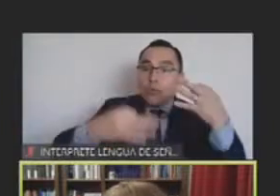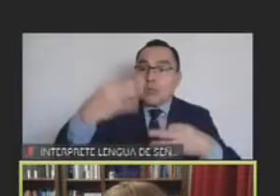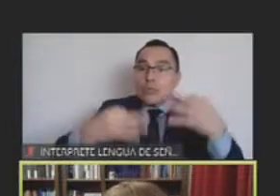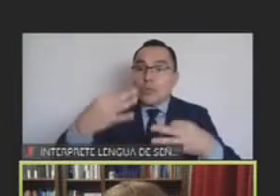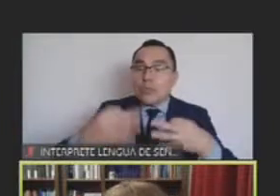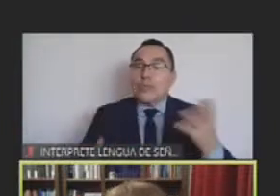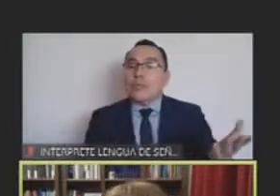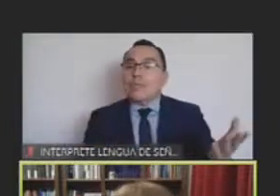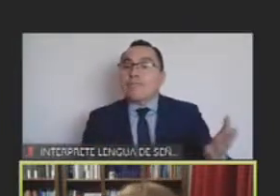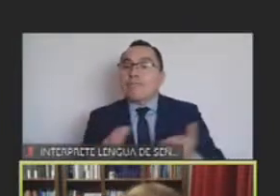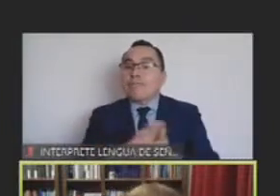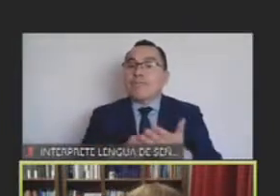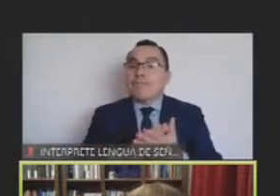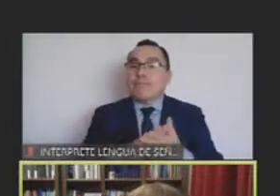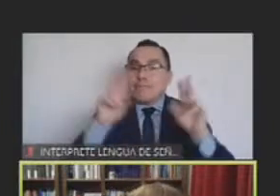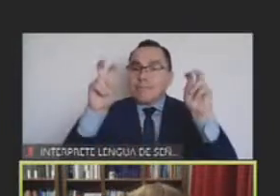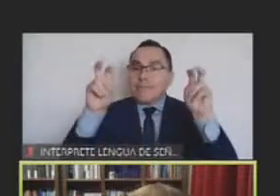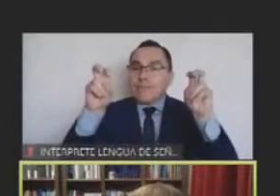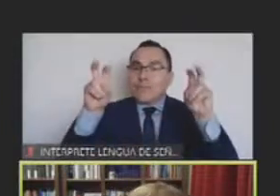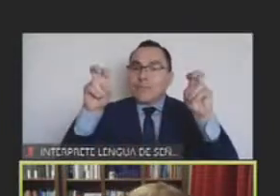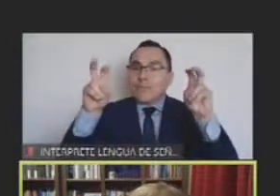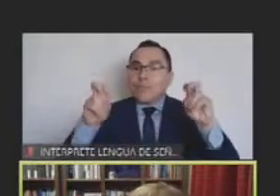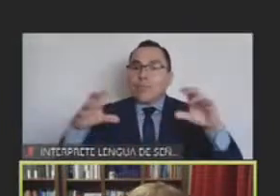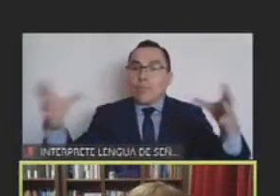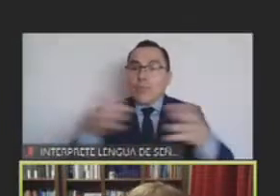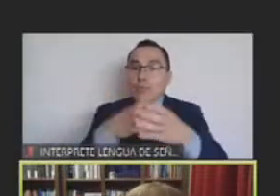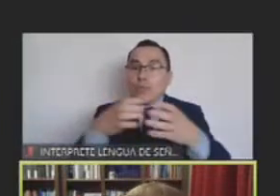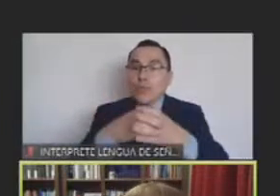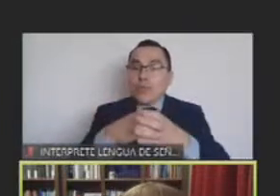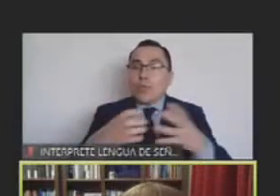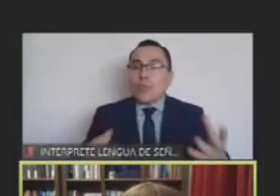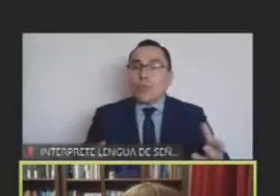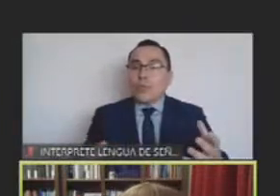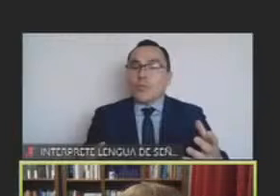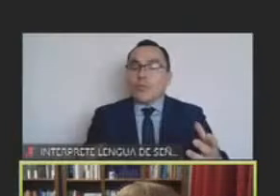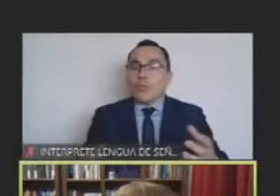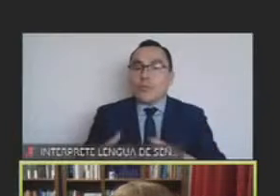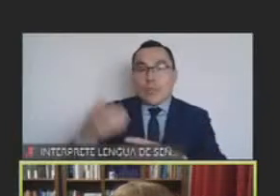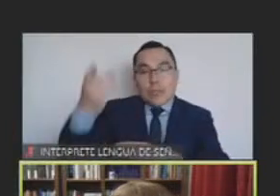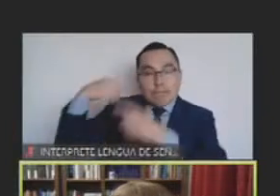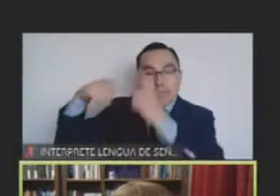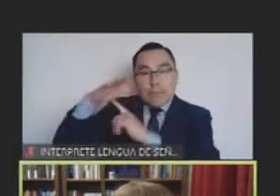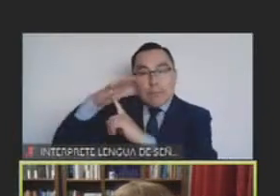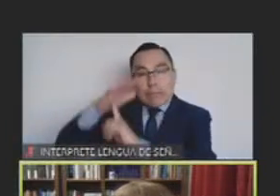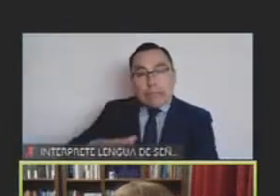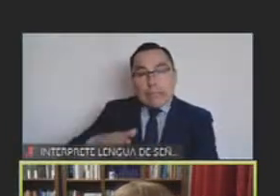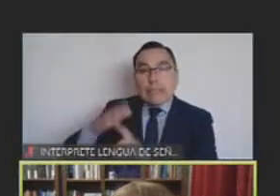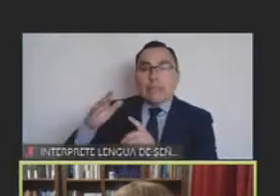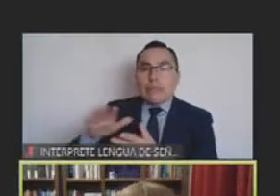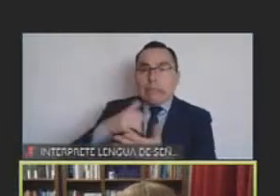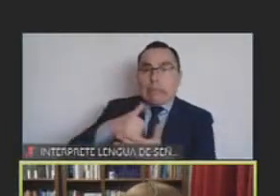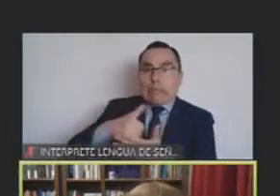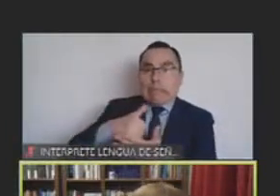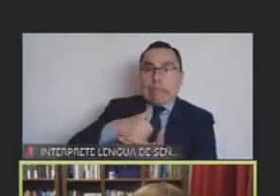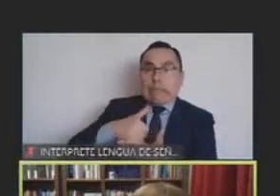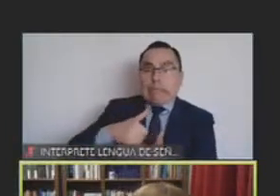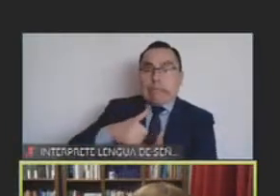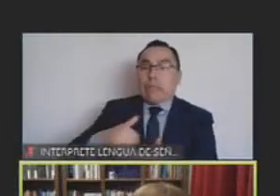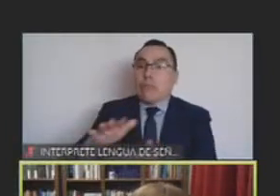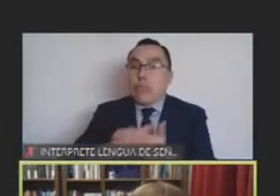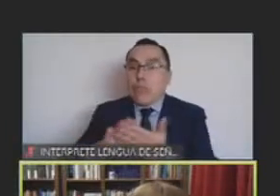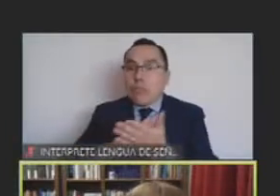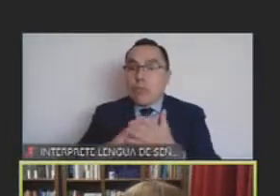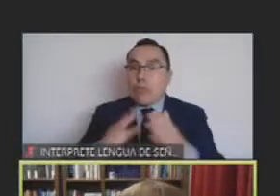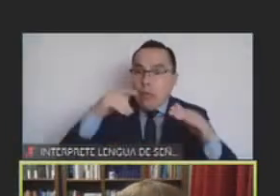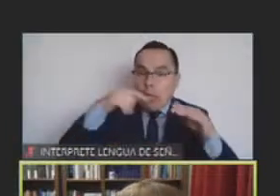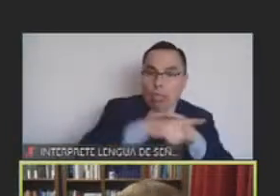tema en cuanto a los grupos vulnerables. En las 100 reglas de Brasilia sobre el acceso a la justicia de personas en condición de